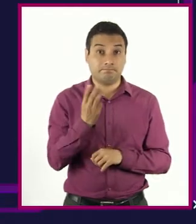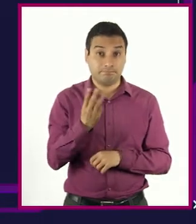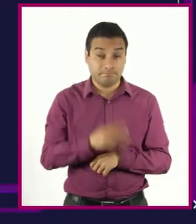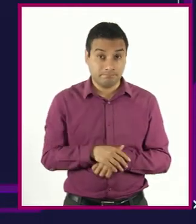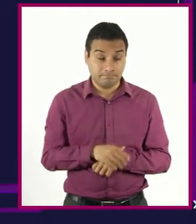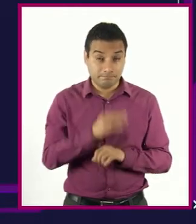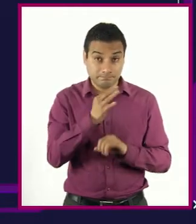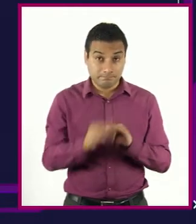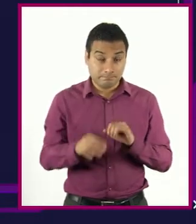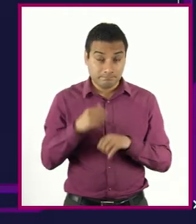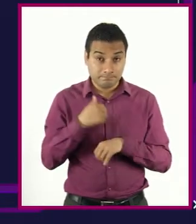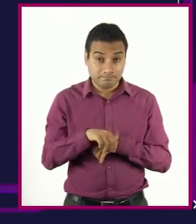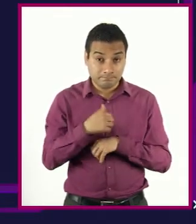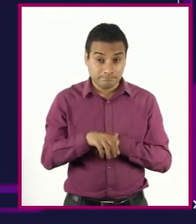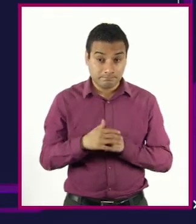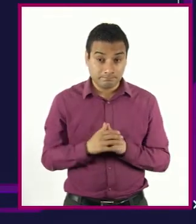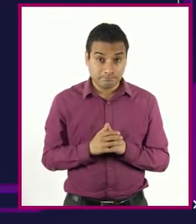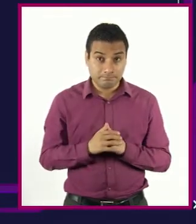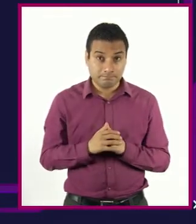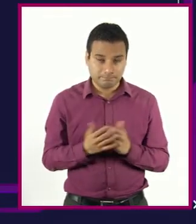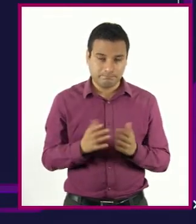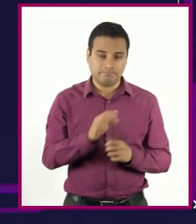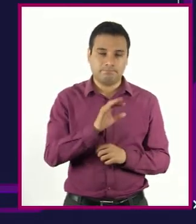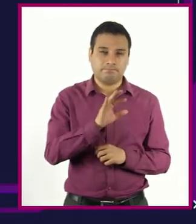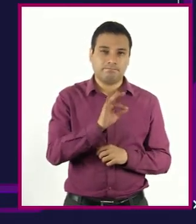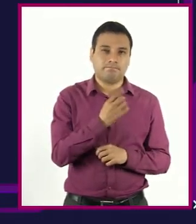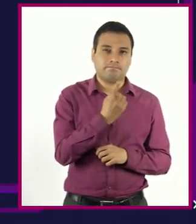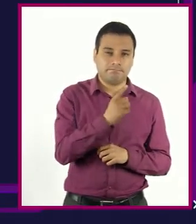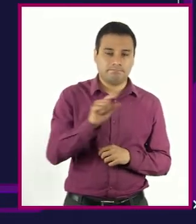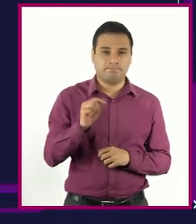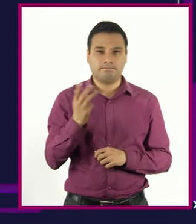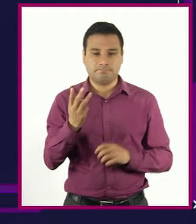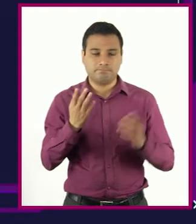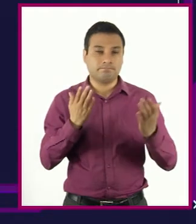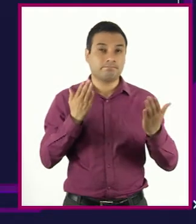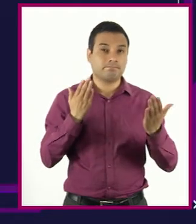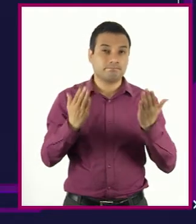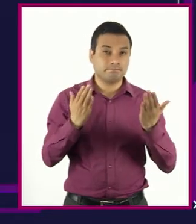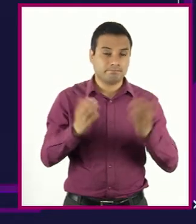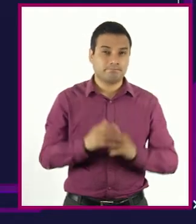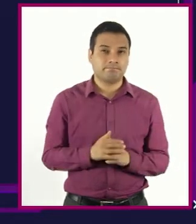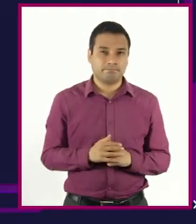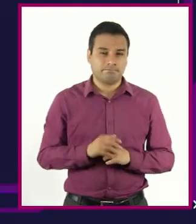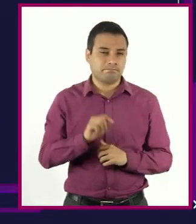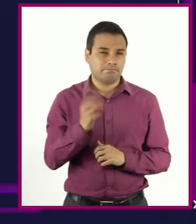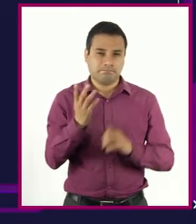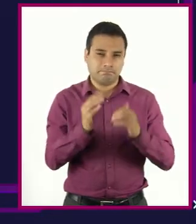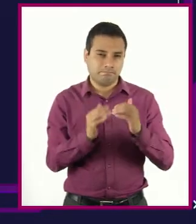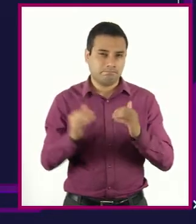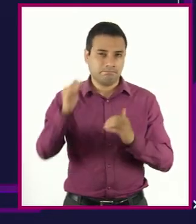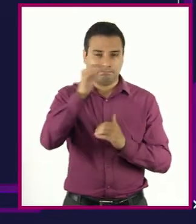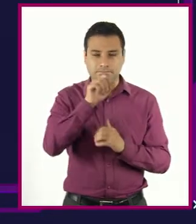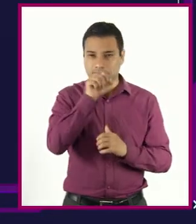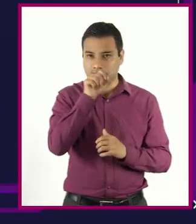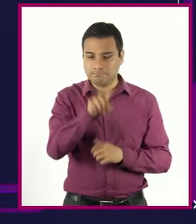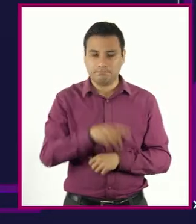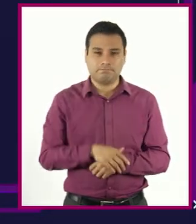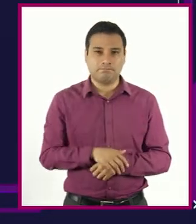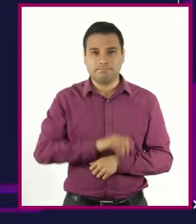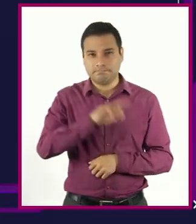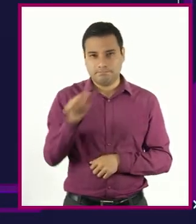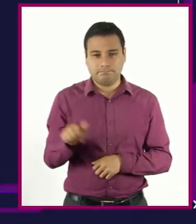número, se compara el 41, que no es mayor que 73, y se selecciona el siguiente